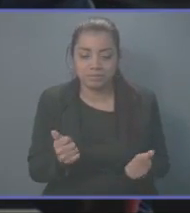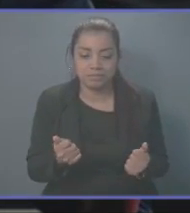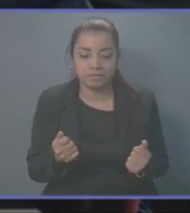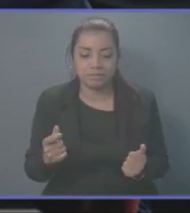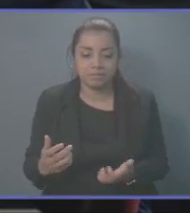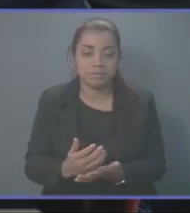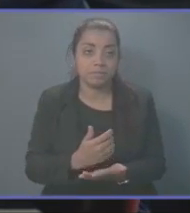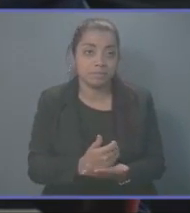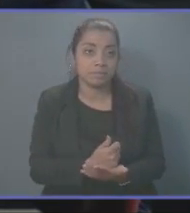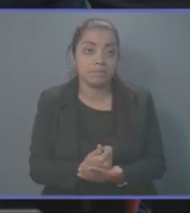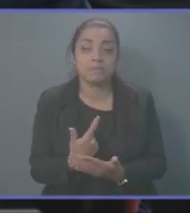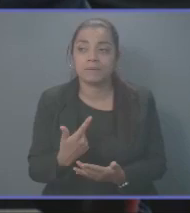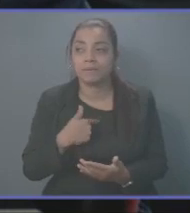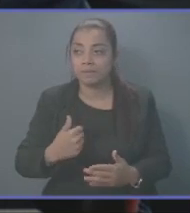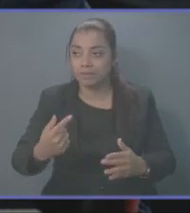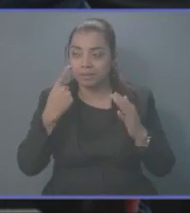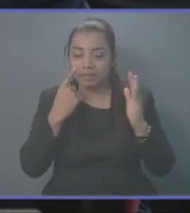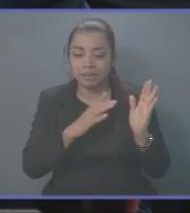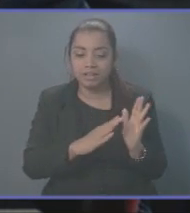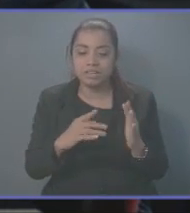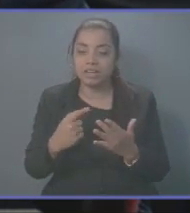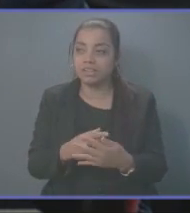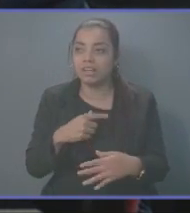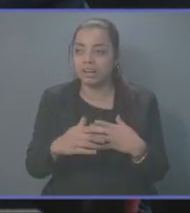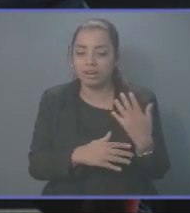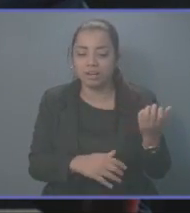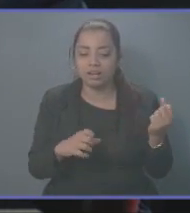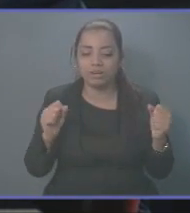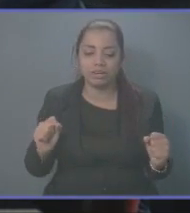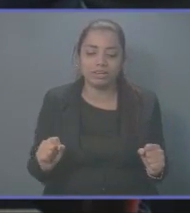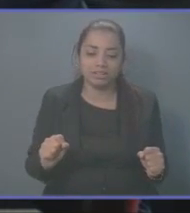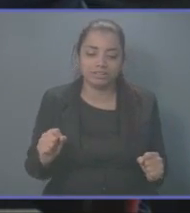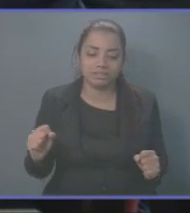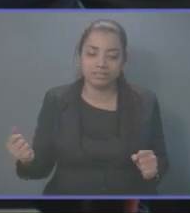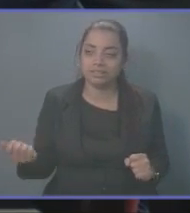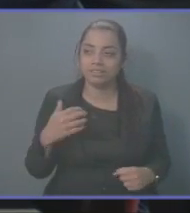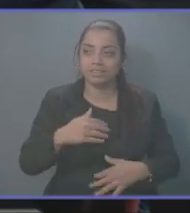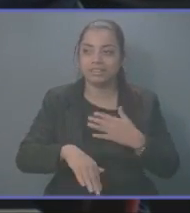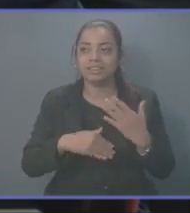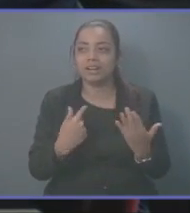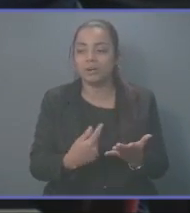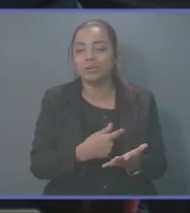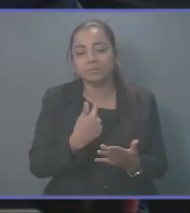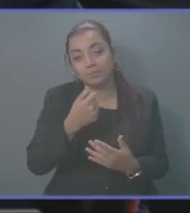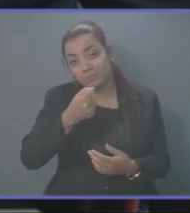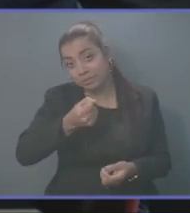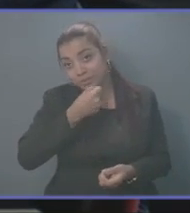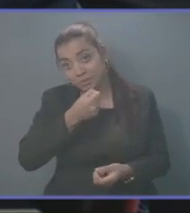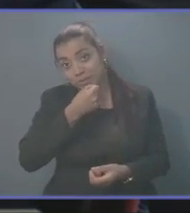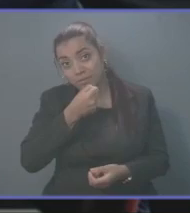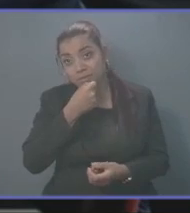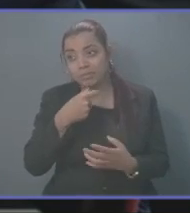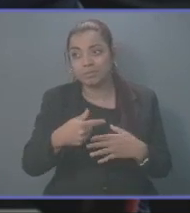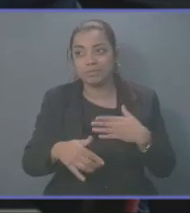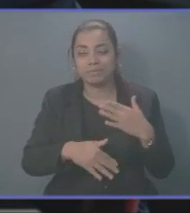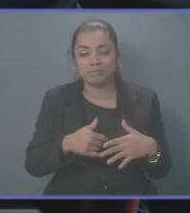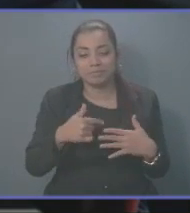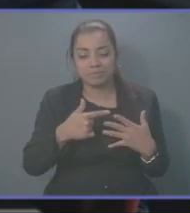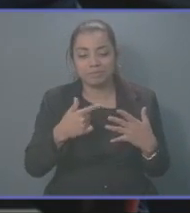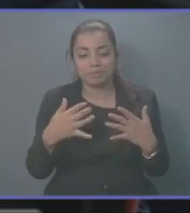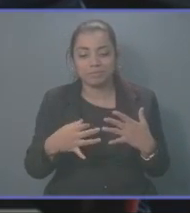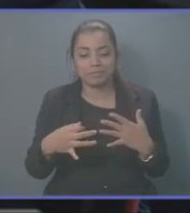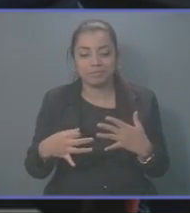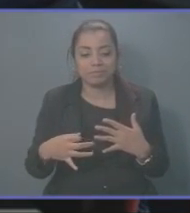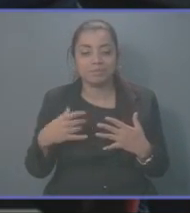en atención a sus respectivas competencias y responsabilidades, presentará un informe sobre los resultados y los